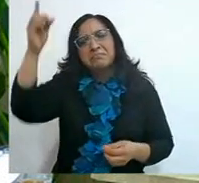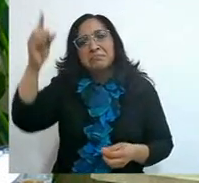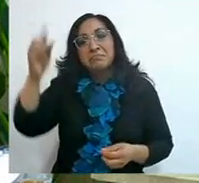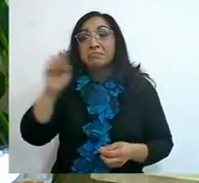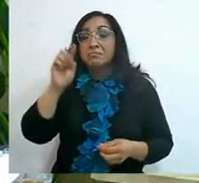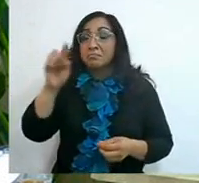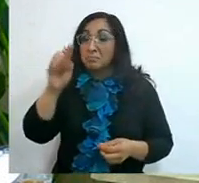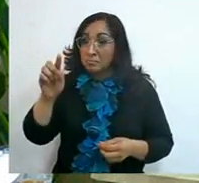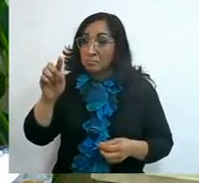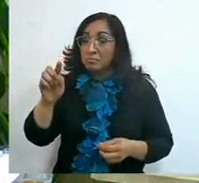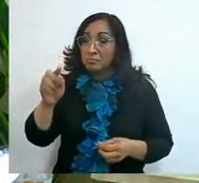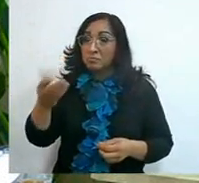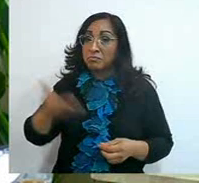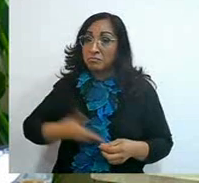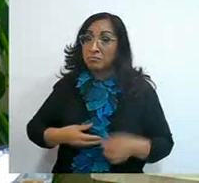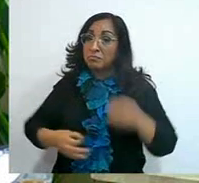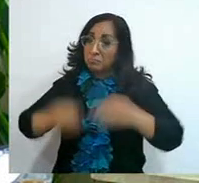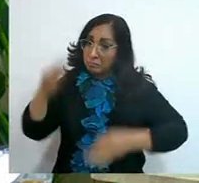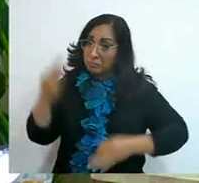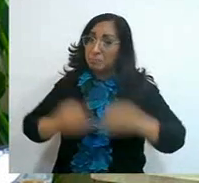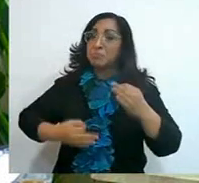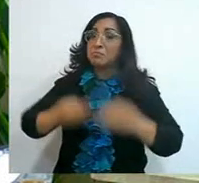Seremos enjuiciados por Dios,